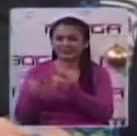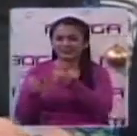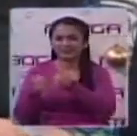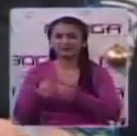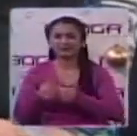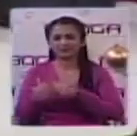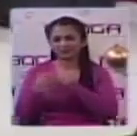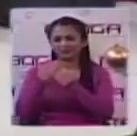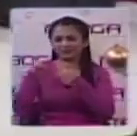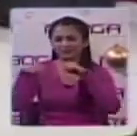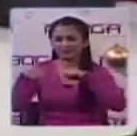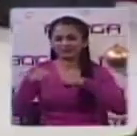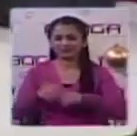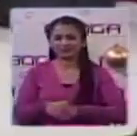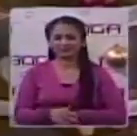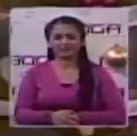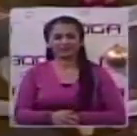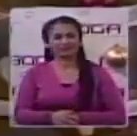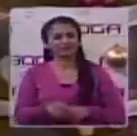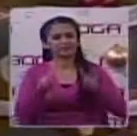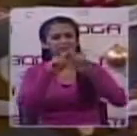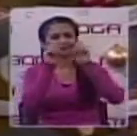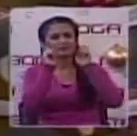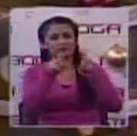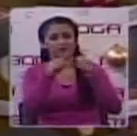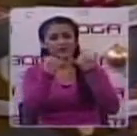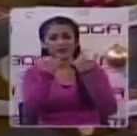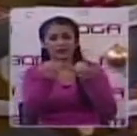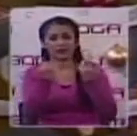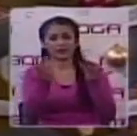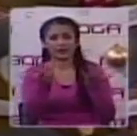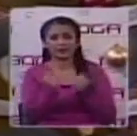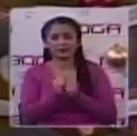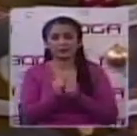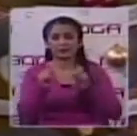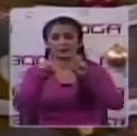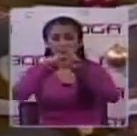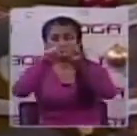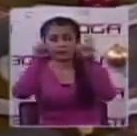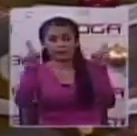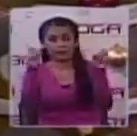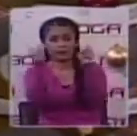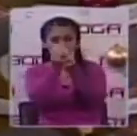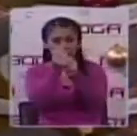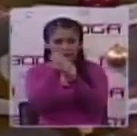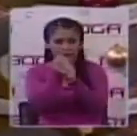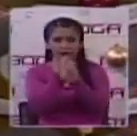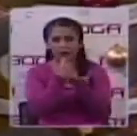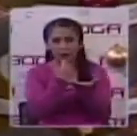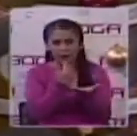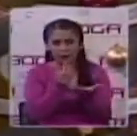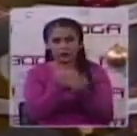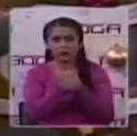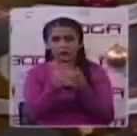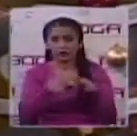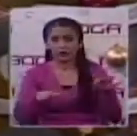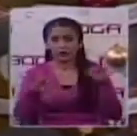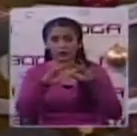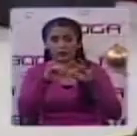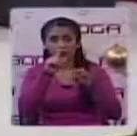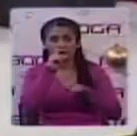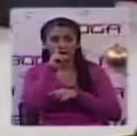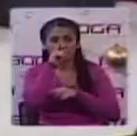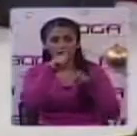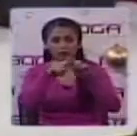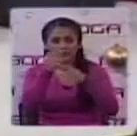por acompañarnos. ¿Por qué ahora las compañías trabajan, digamos, con mayor énfasis en este tema de la comunicación interna?